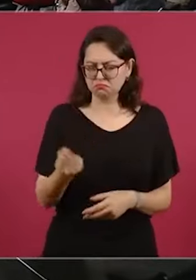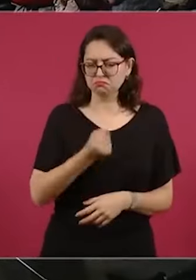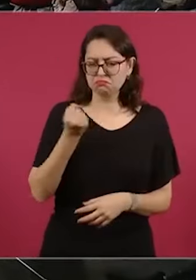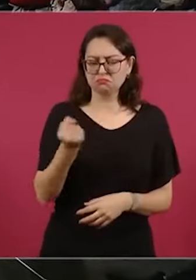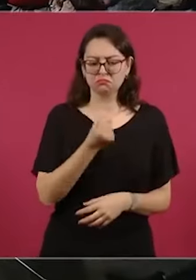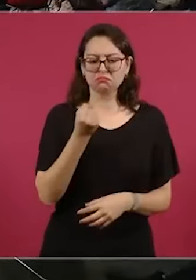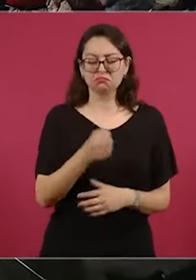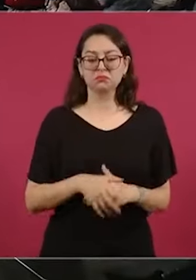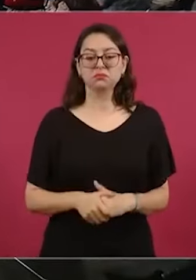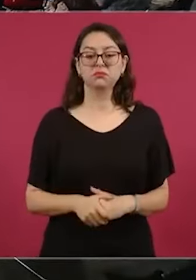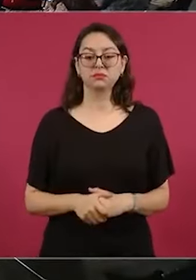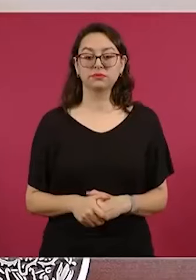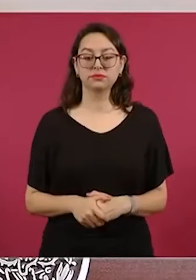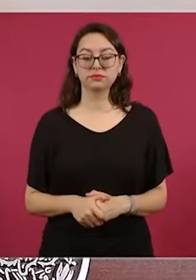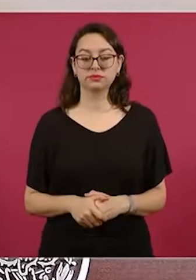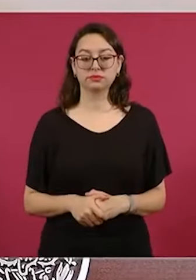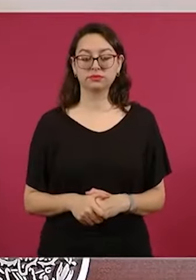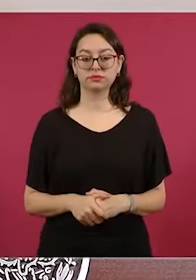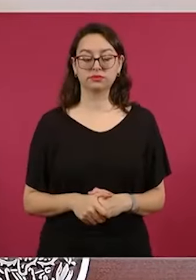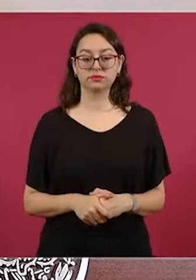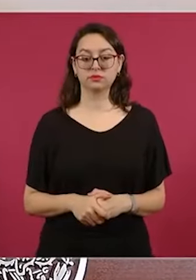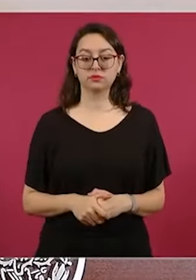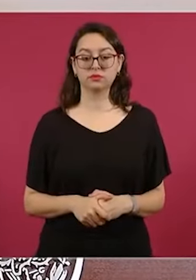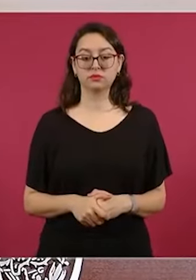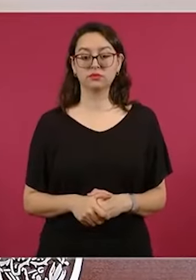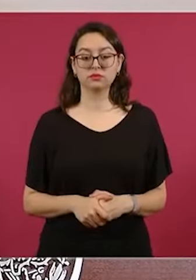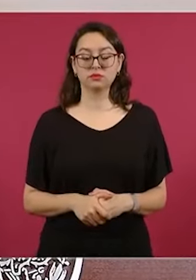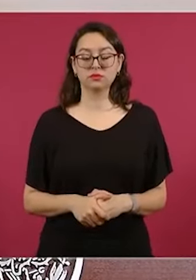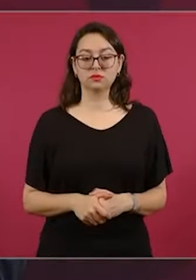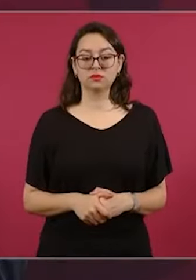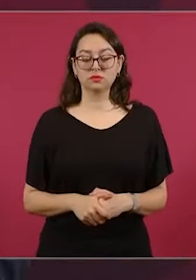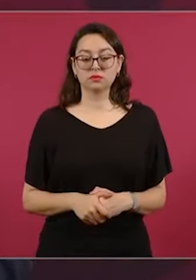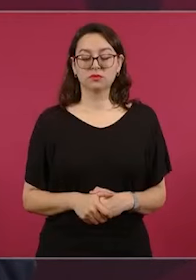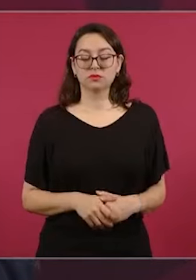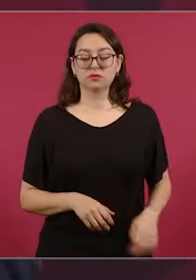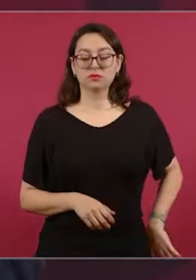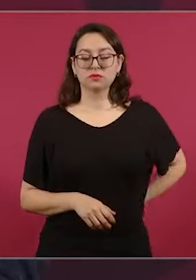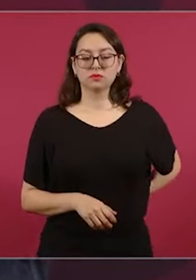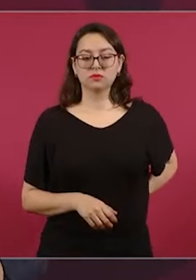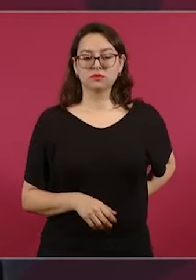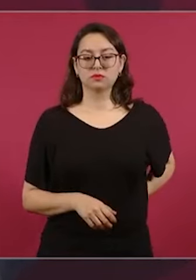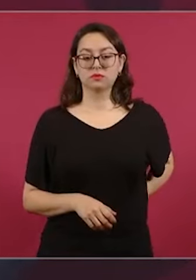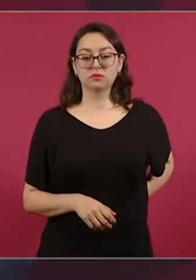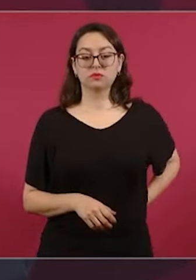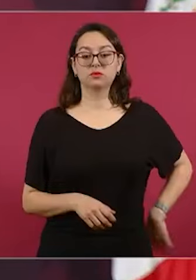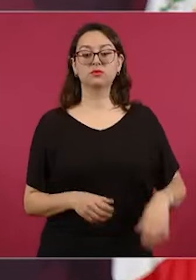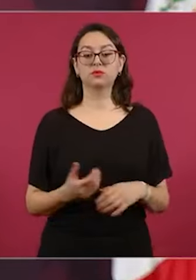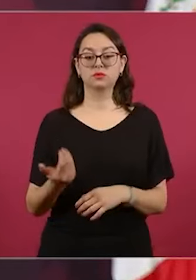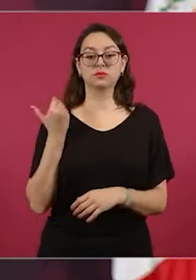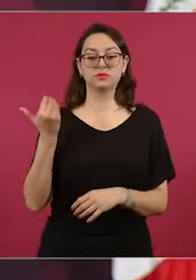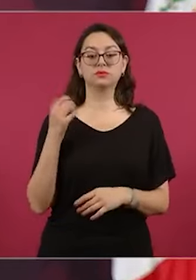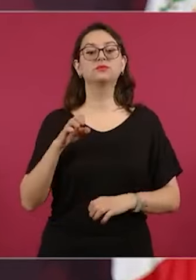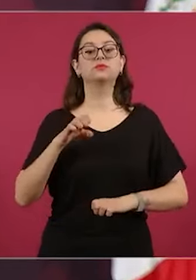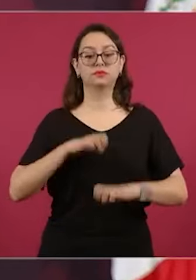Unidos, acaba de declarar el embajador,